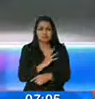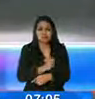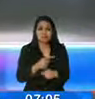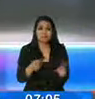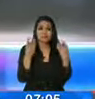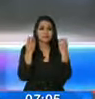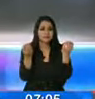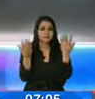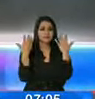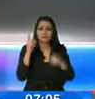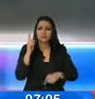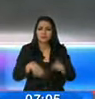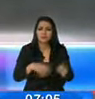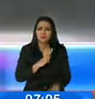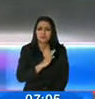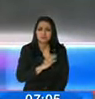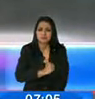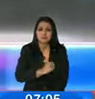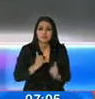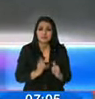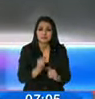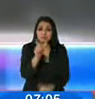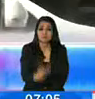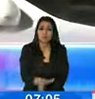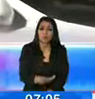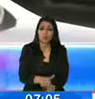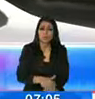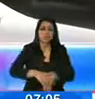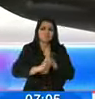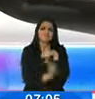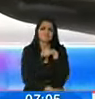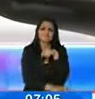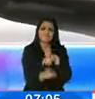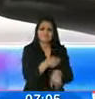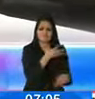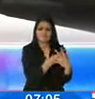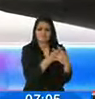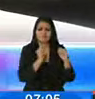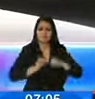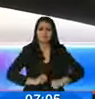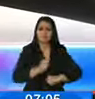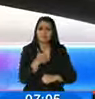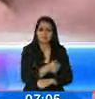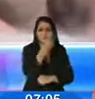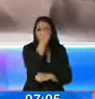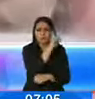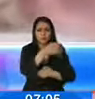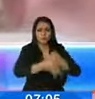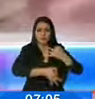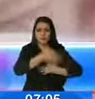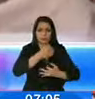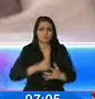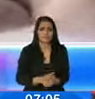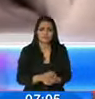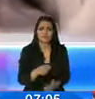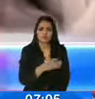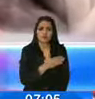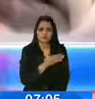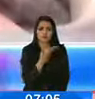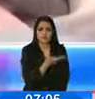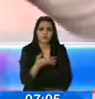La herida sigue viva, solo espera que el responsable pague por lo que hizo. Deja todo en manos de la justicia, sobre todo confía en